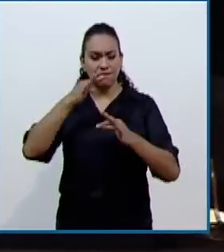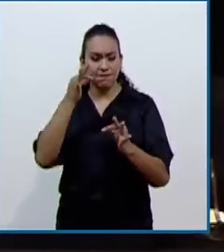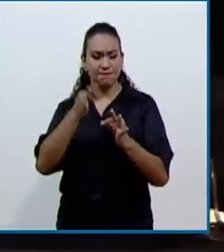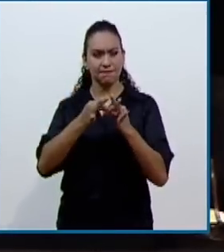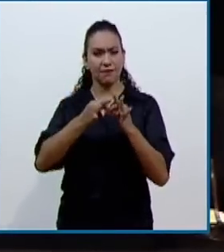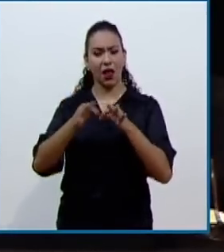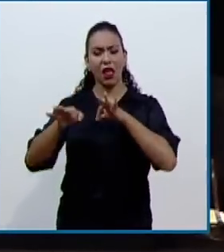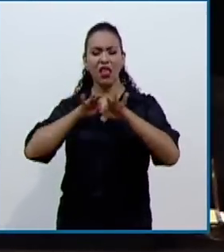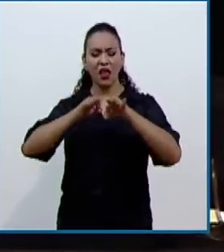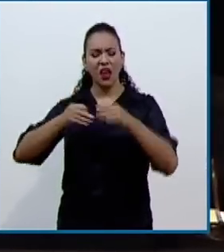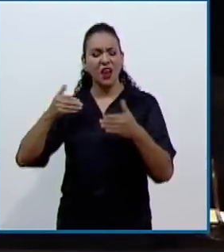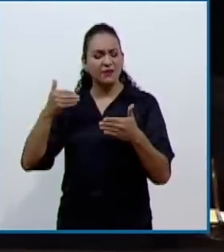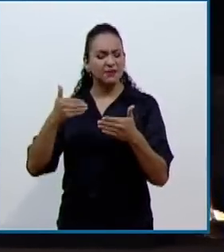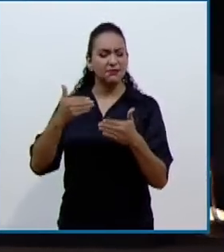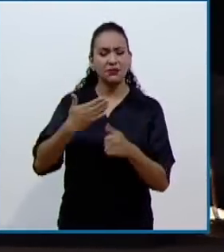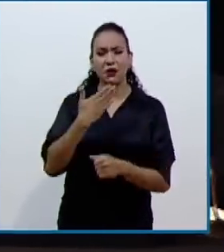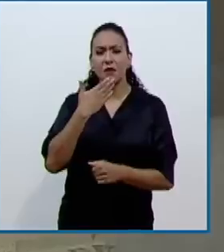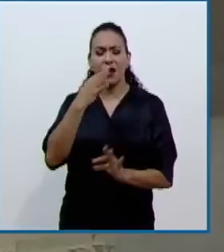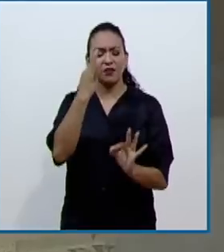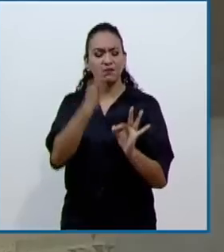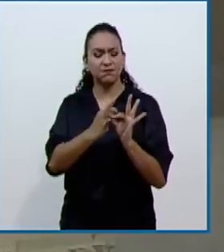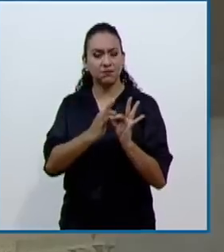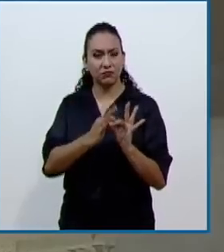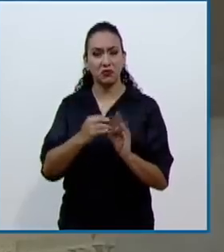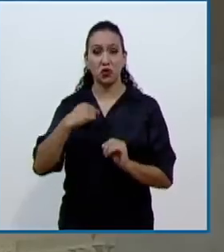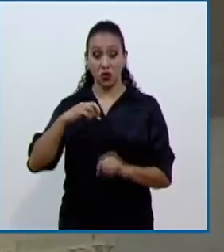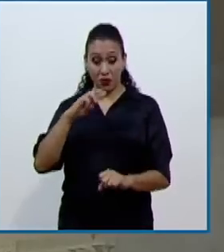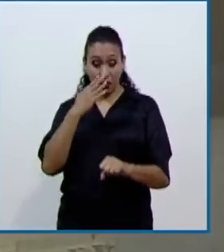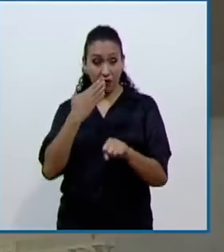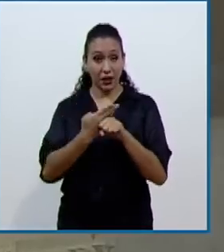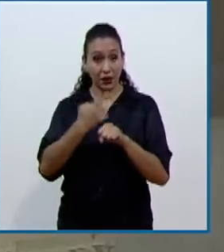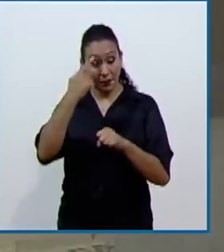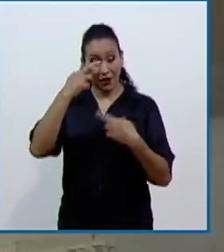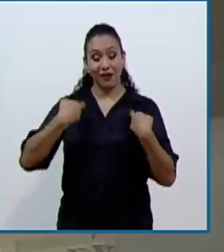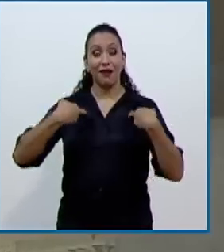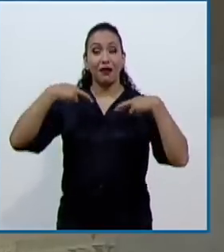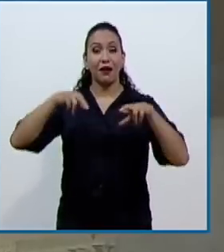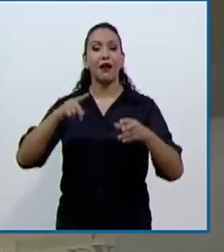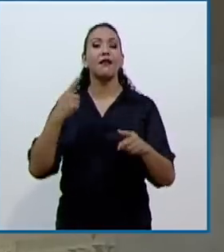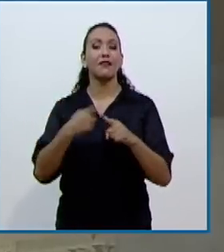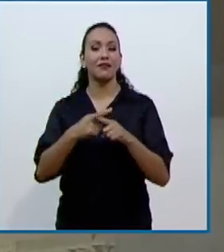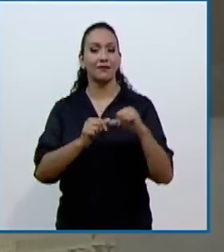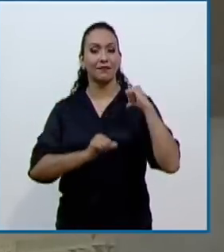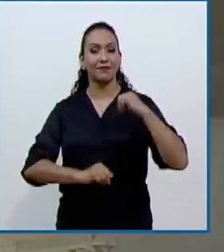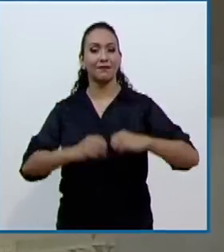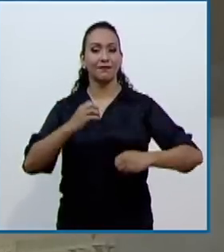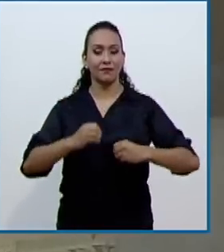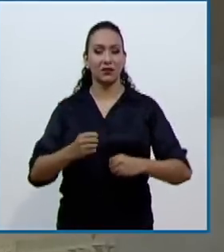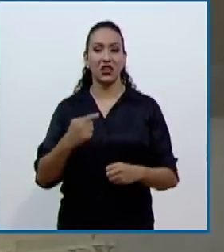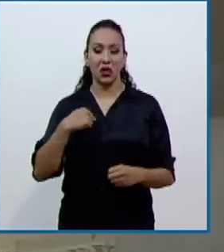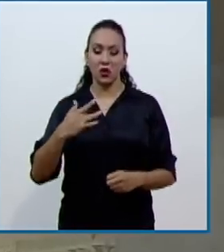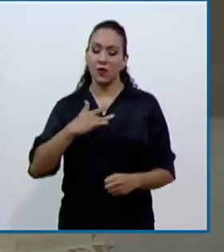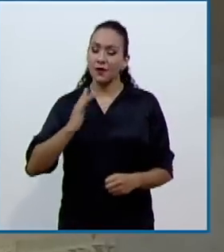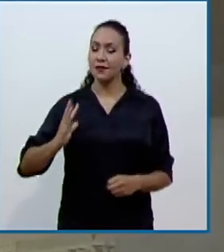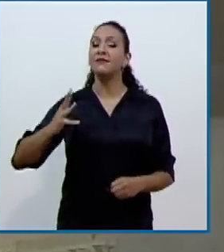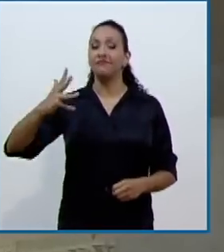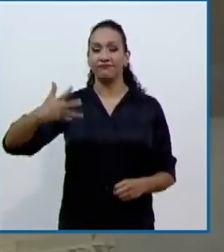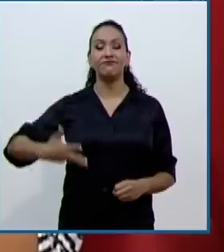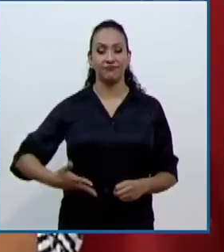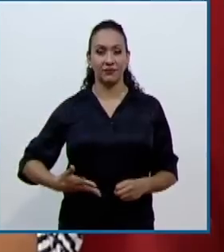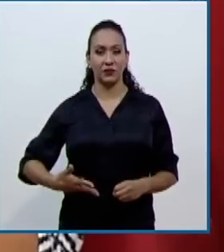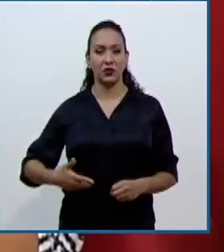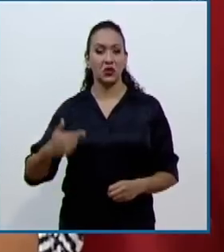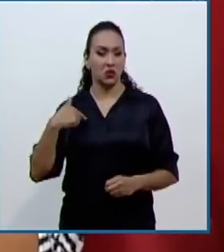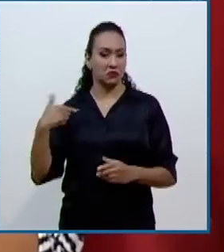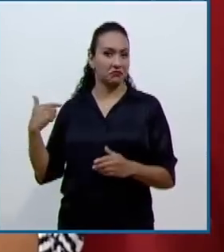honor y convicción, la responsabilidad de representar al Poder Judicial de la Federación, del cual orgullosamente he formado parte